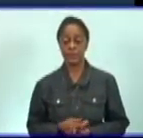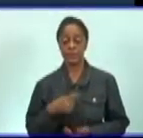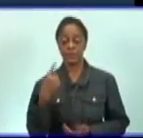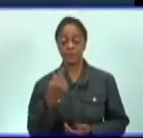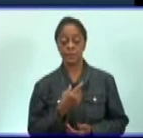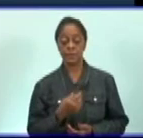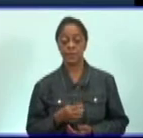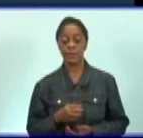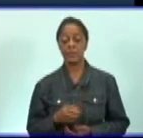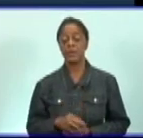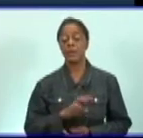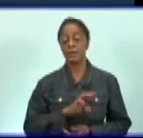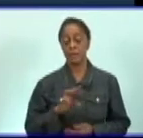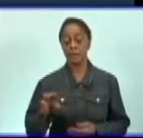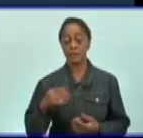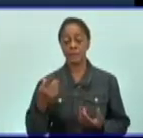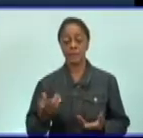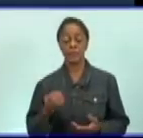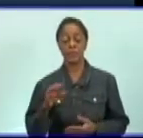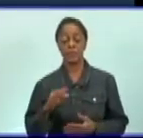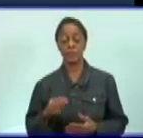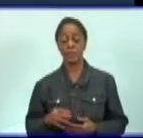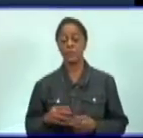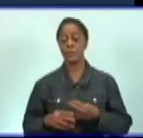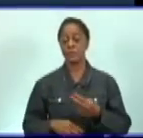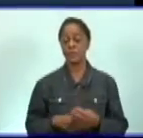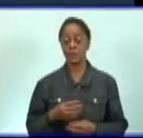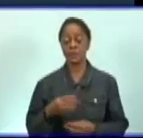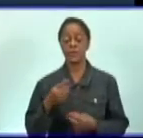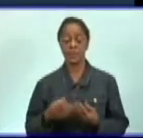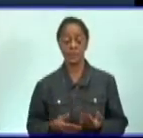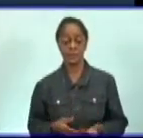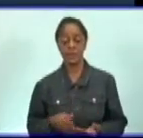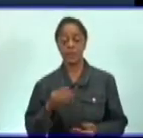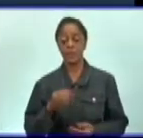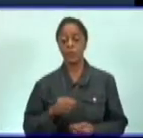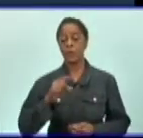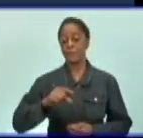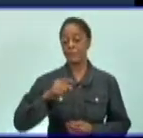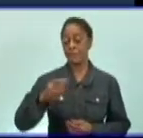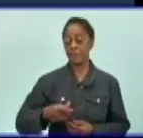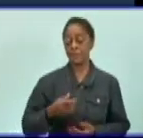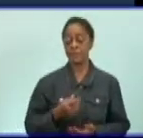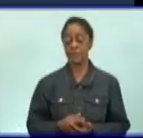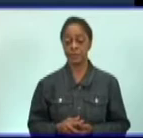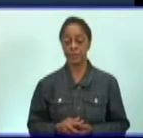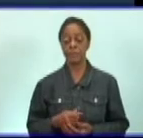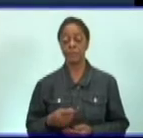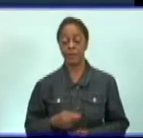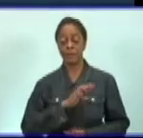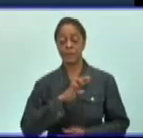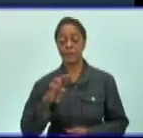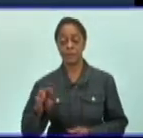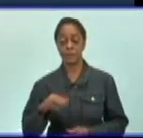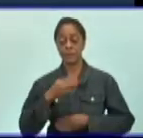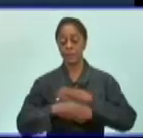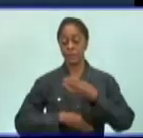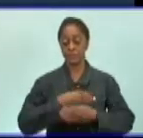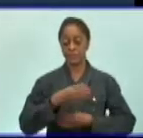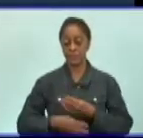las recomendaciones de cómo se deben tener en cuenta los pasos a seguir para la solución de un